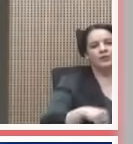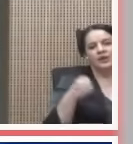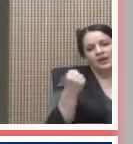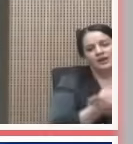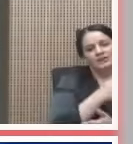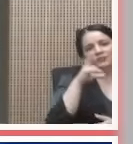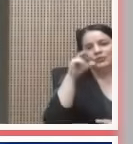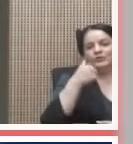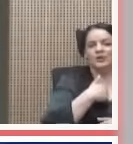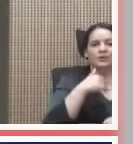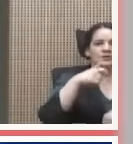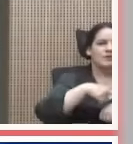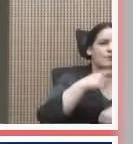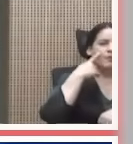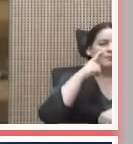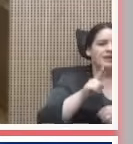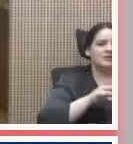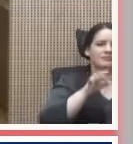mejor.